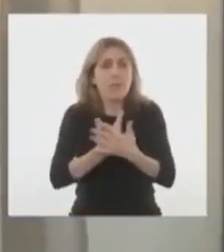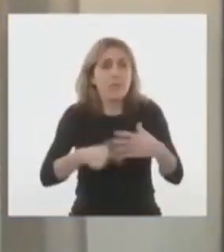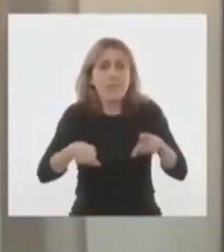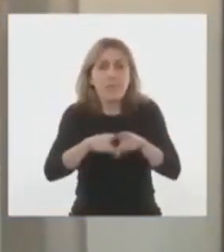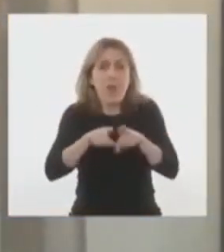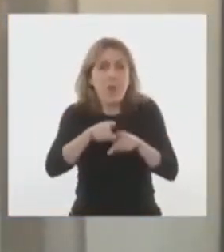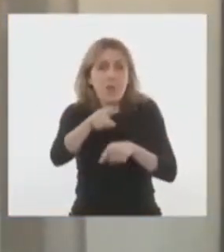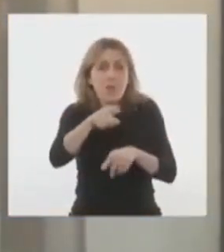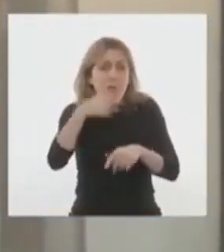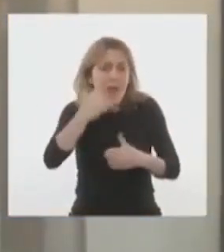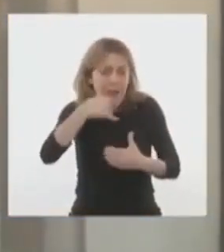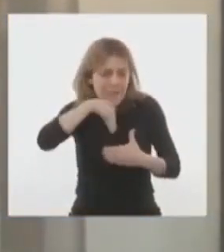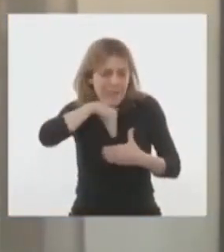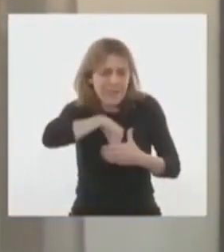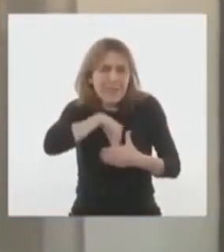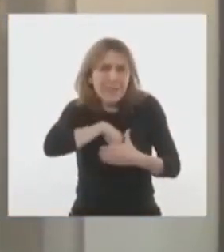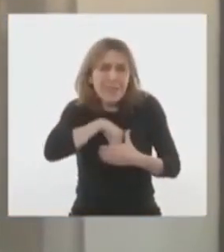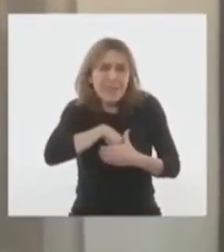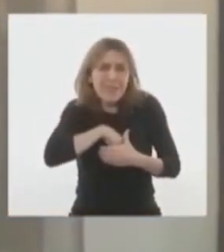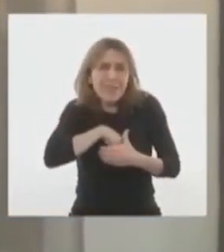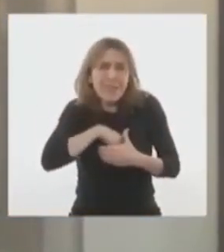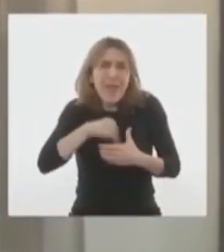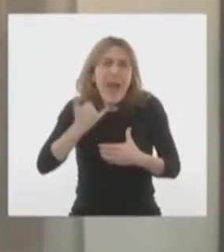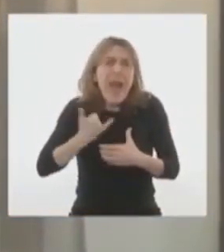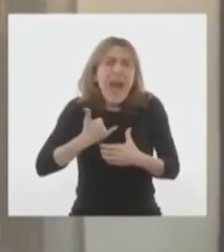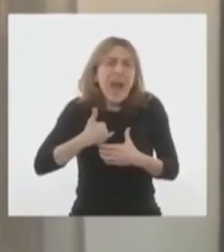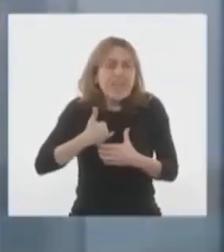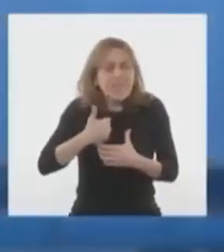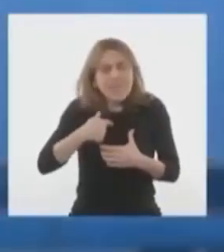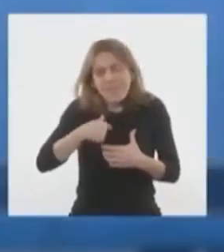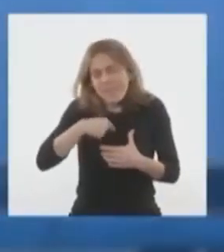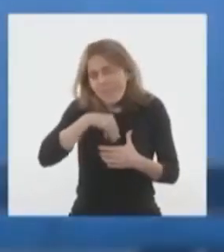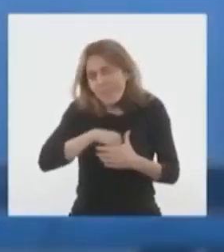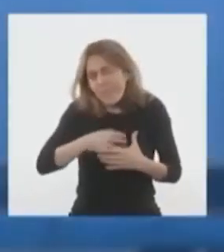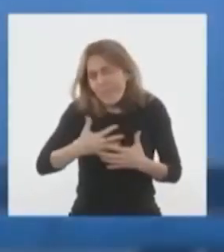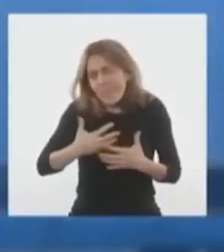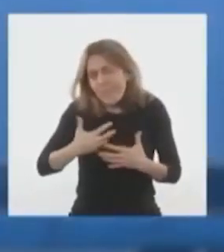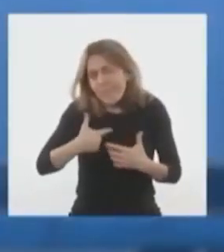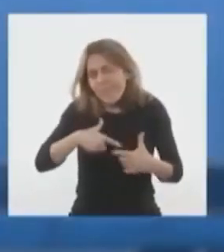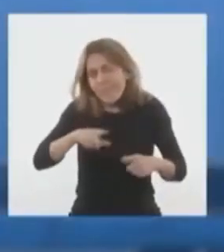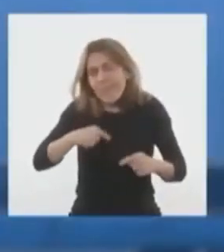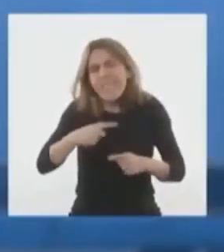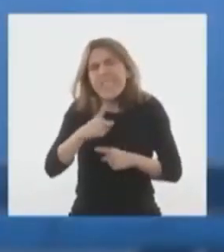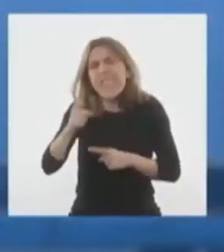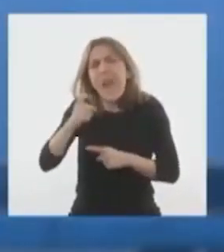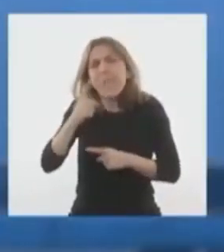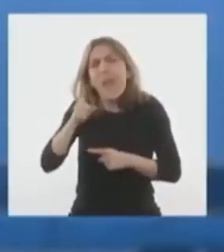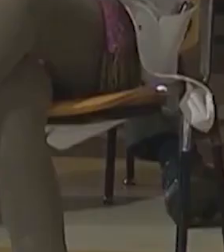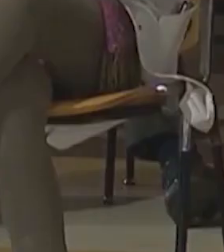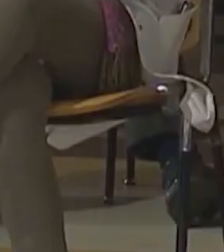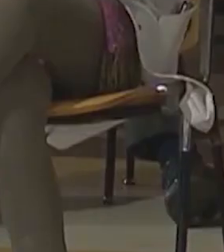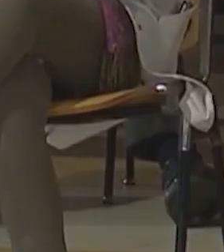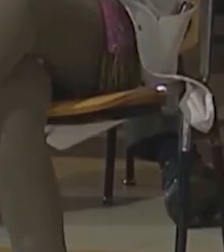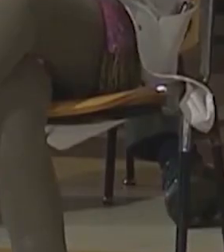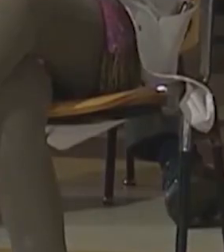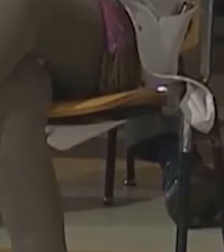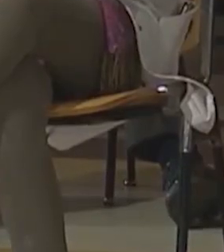en lo más profundo las casi 100.000 personas fallecidas en nuestro país.